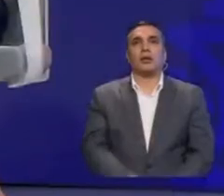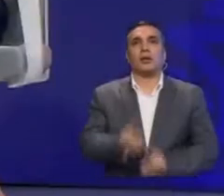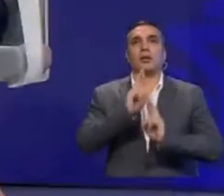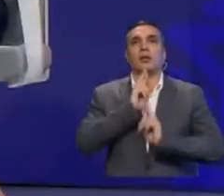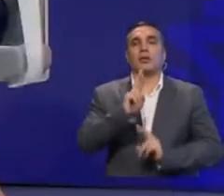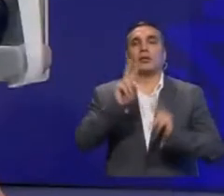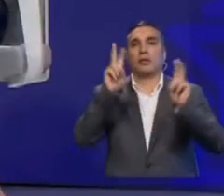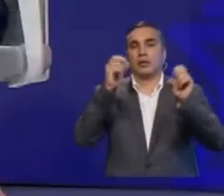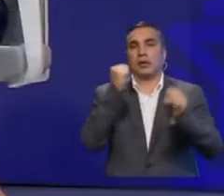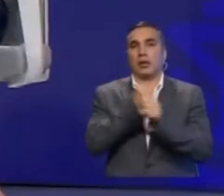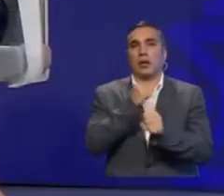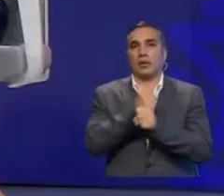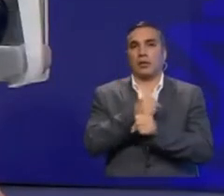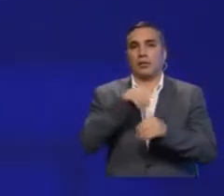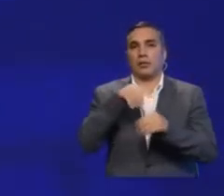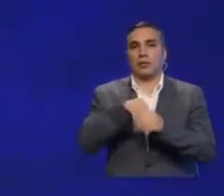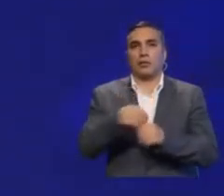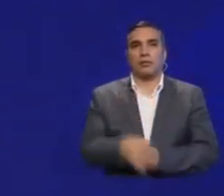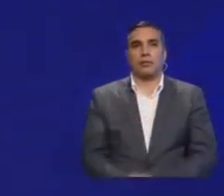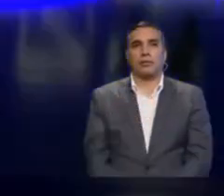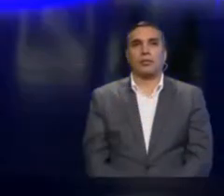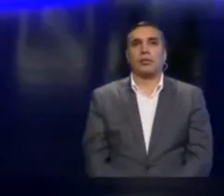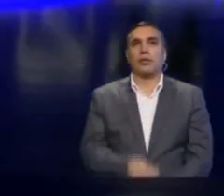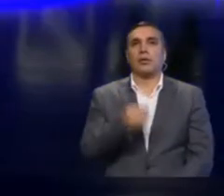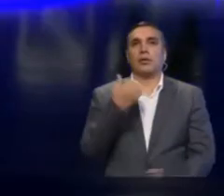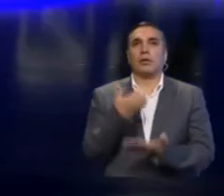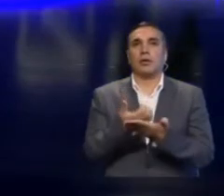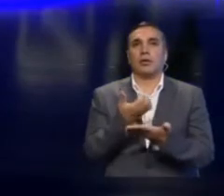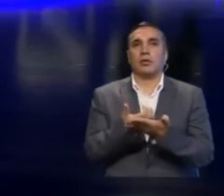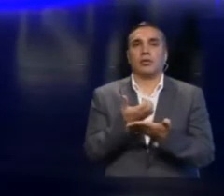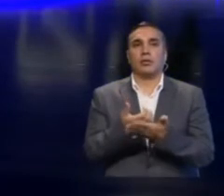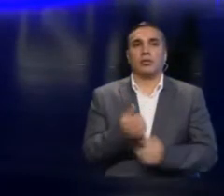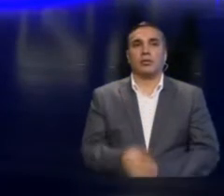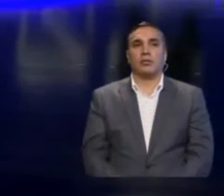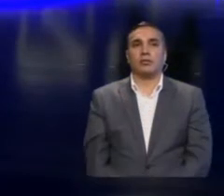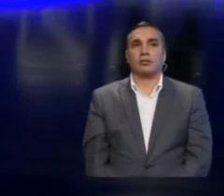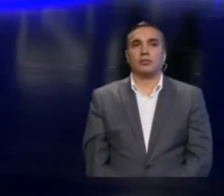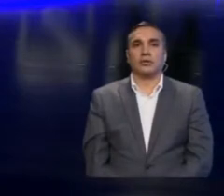eje de trabajo y economía. Y economía.